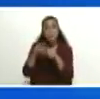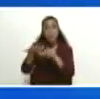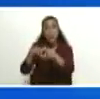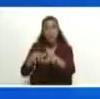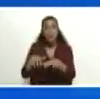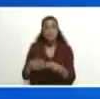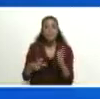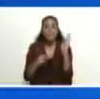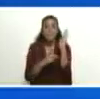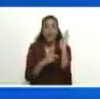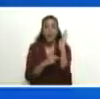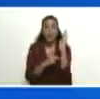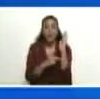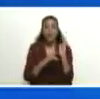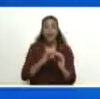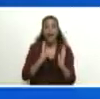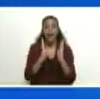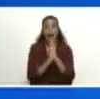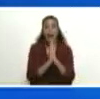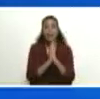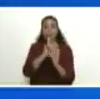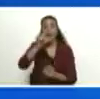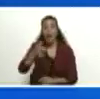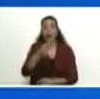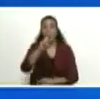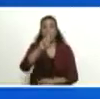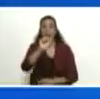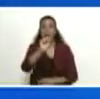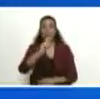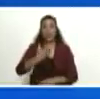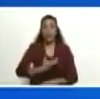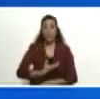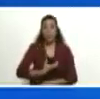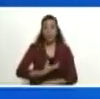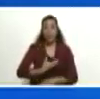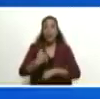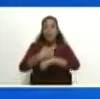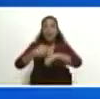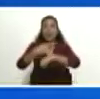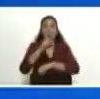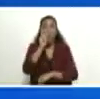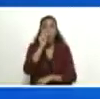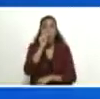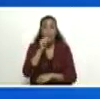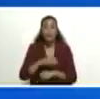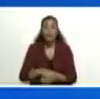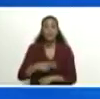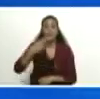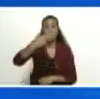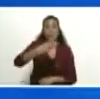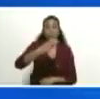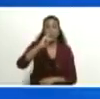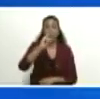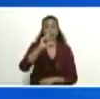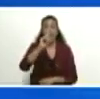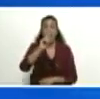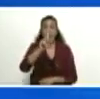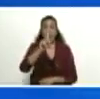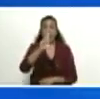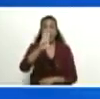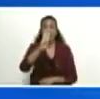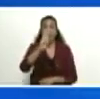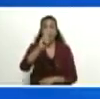Parroquia Altagracia, allá está el gobernador Gilberto Pinto, junto al alcalde de